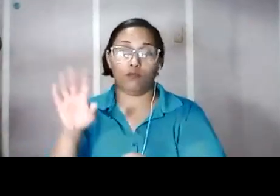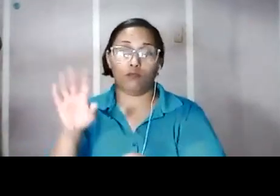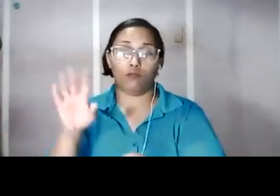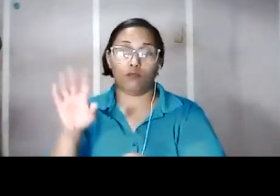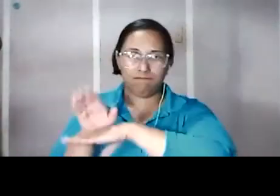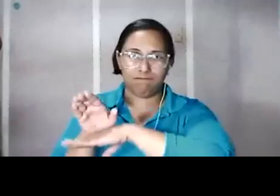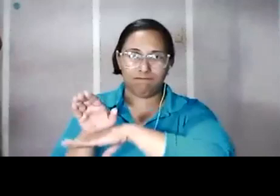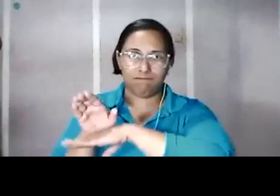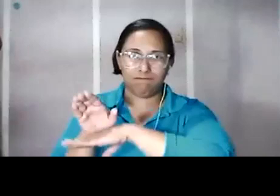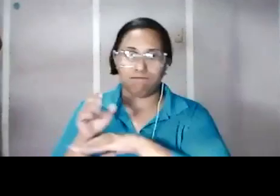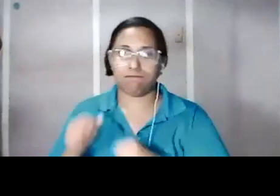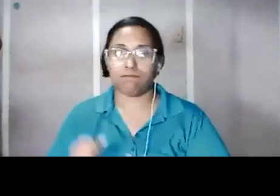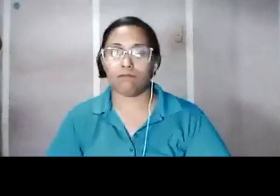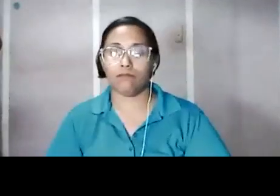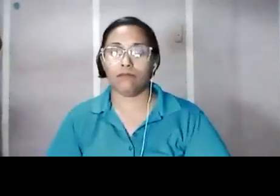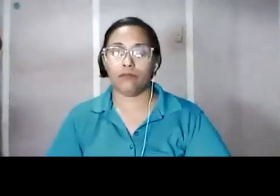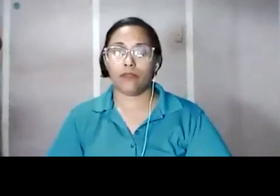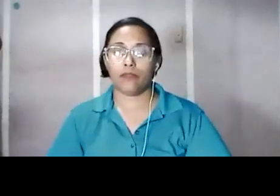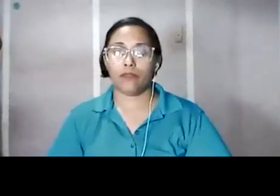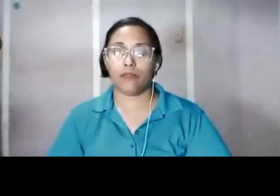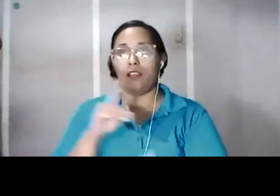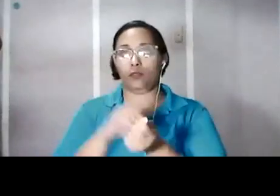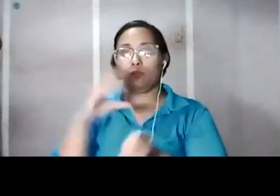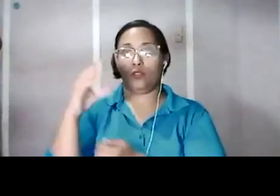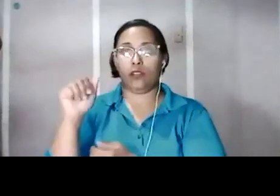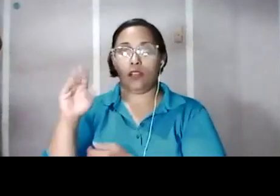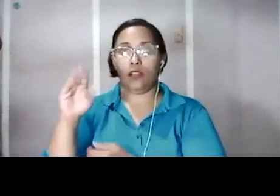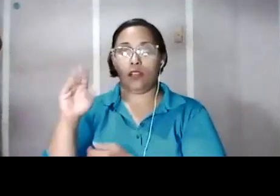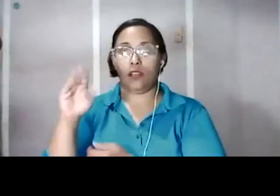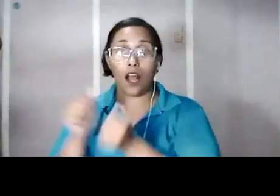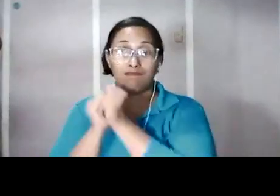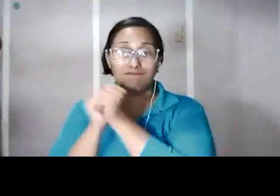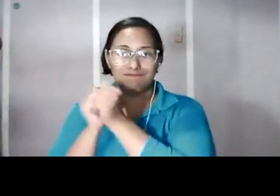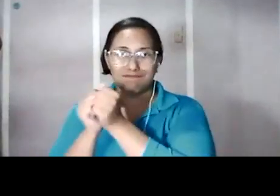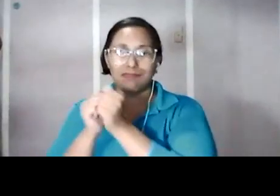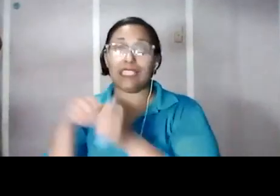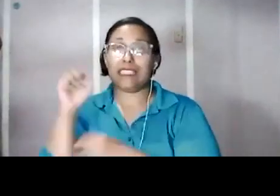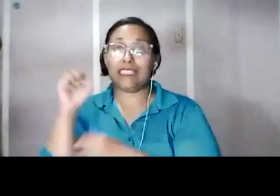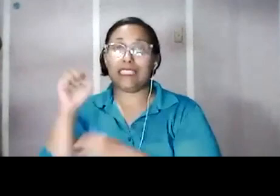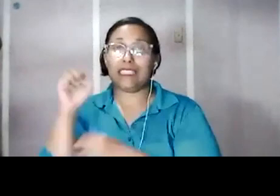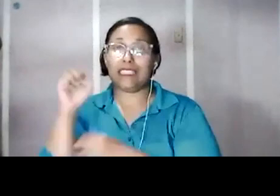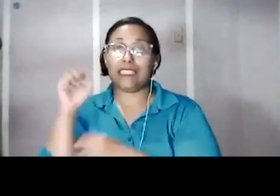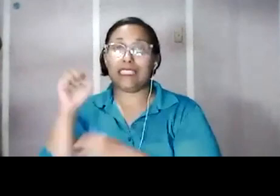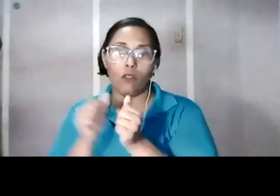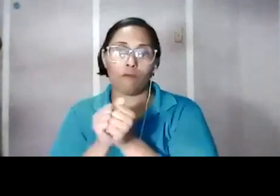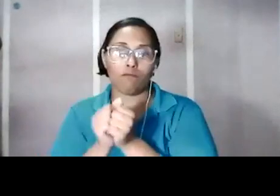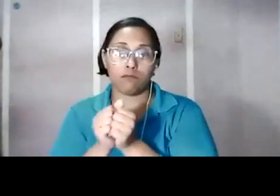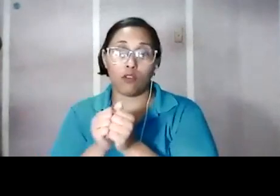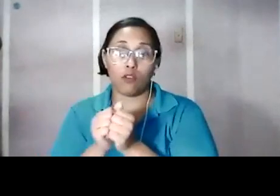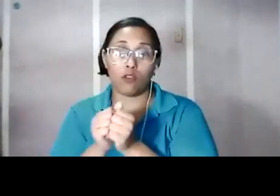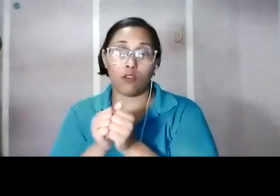dejado consignado el doctor Cabrera, que fuimos juntos, sí, sí, fuimos juntos, solamente una